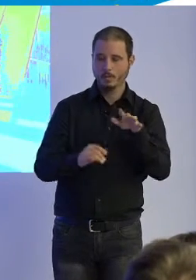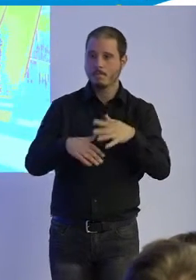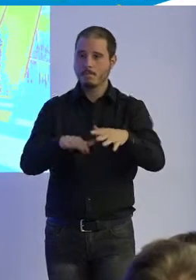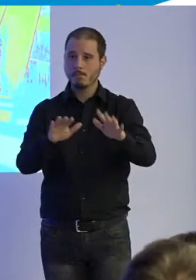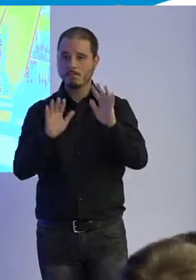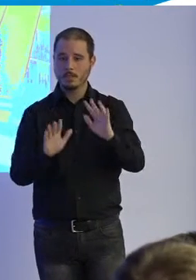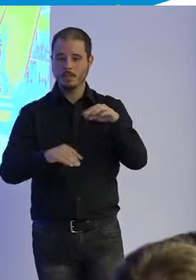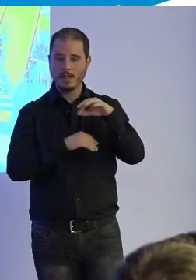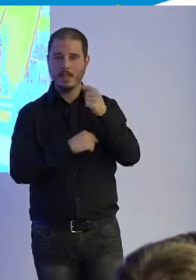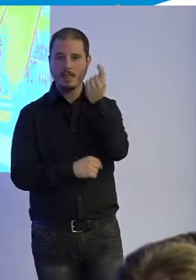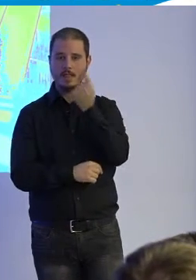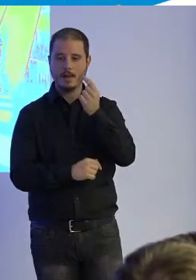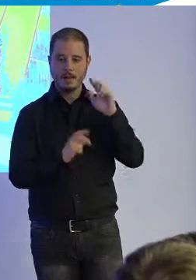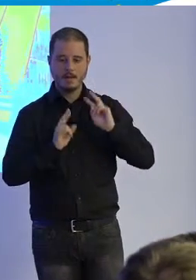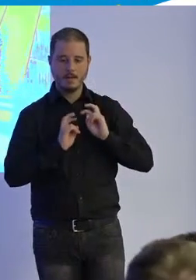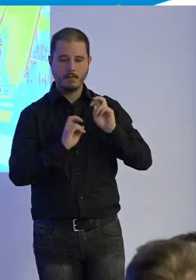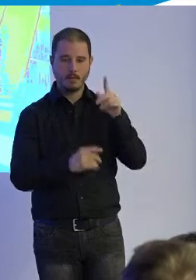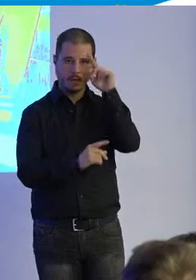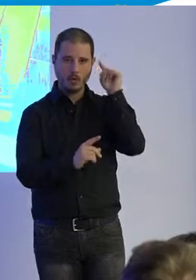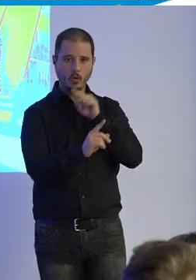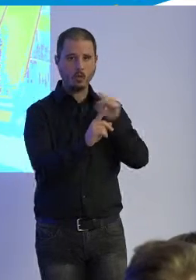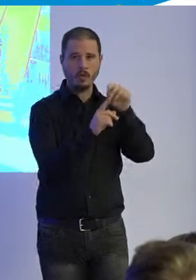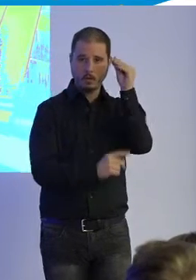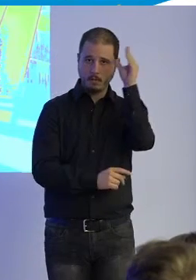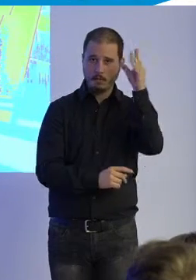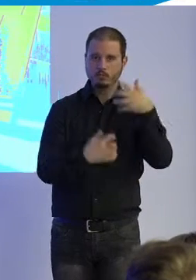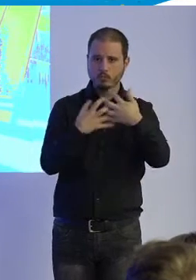realidad virtual sí que funcionan, ¿vale?